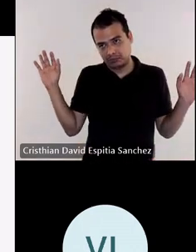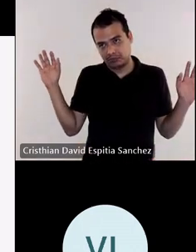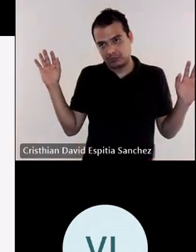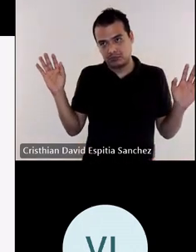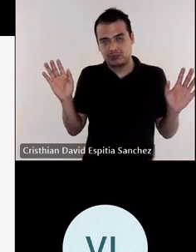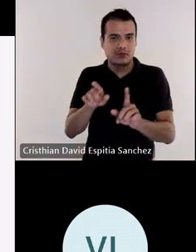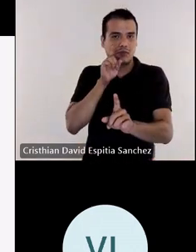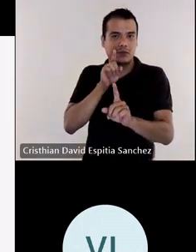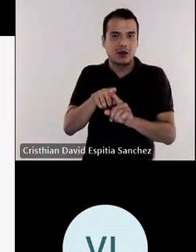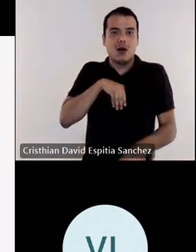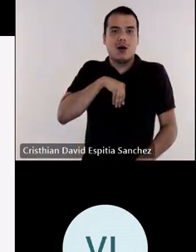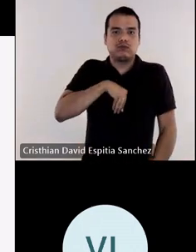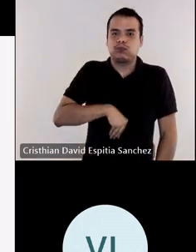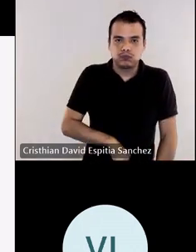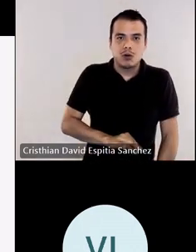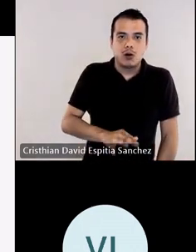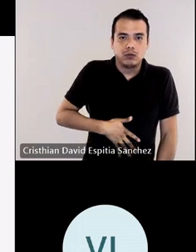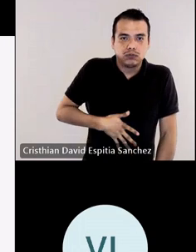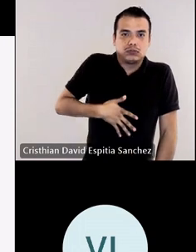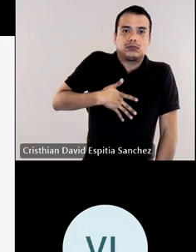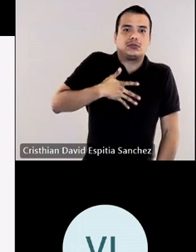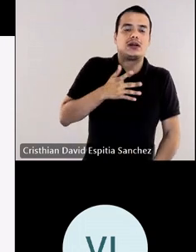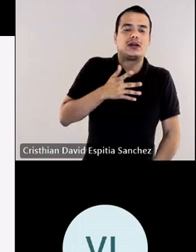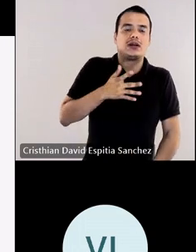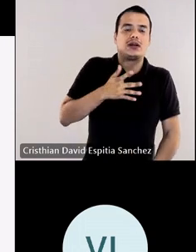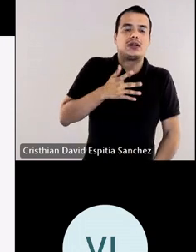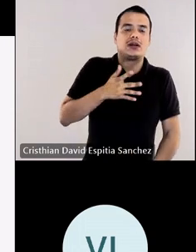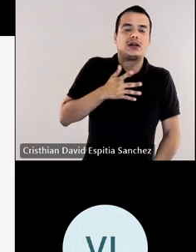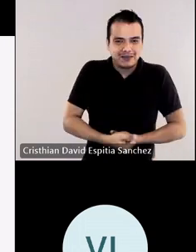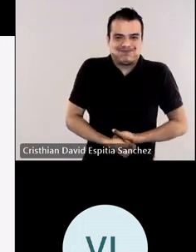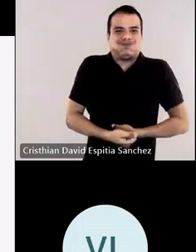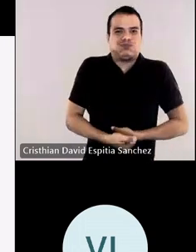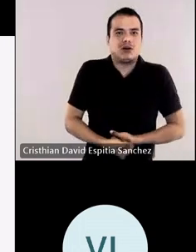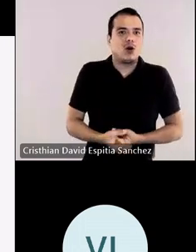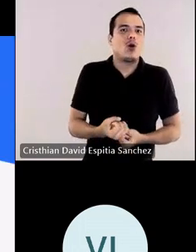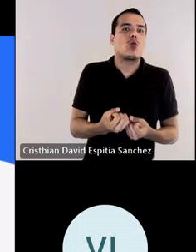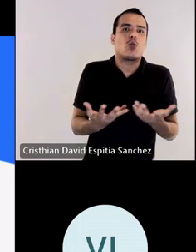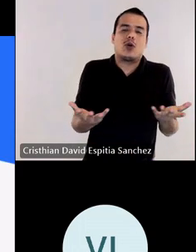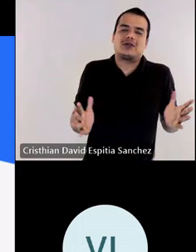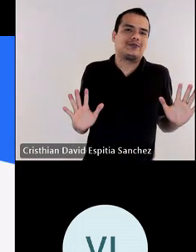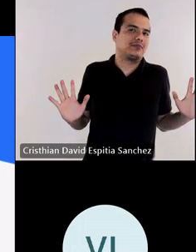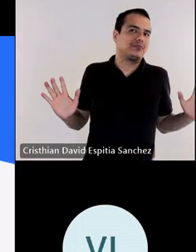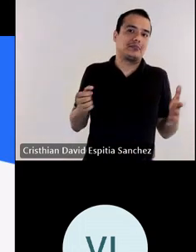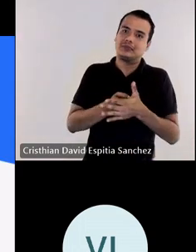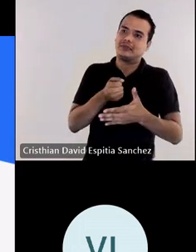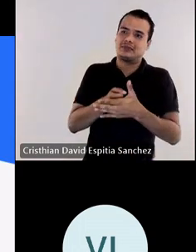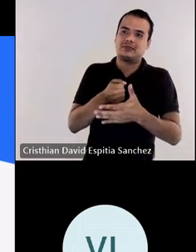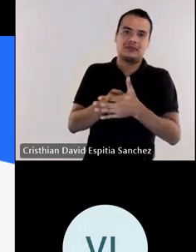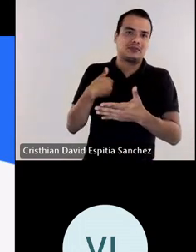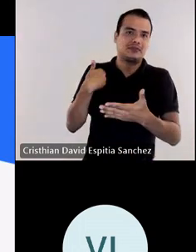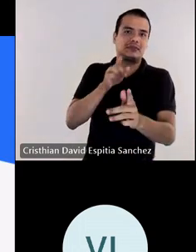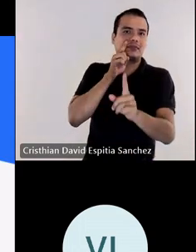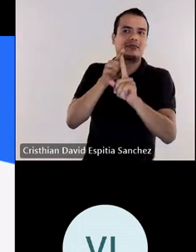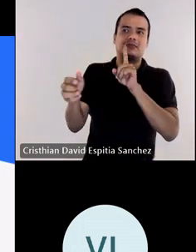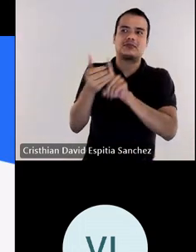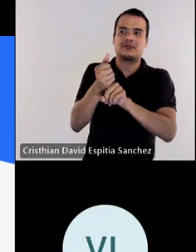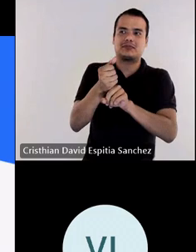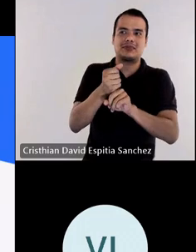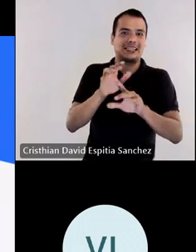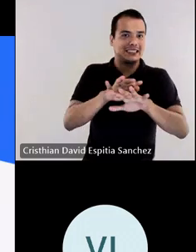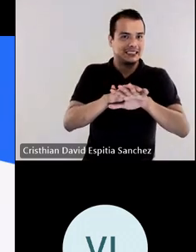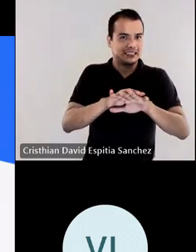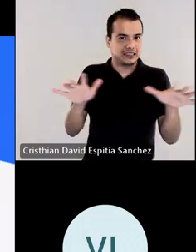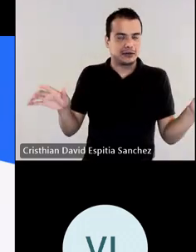objetivos. ¿Cuánto tiempo? Los que sean necesarios hasta lograr ese objetivo. Aquí tenemos, como vimos en el